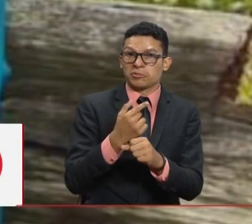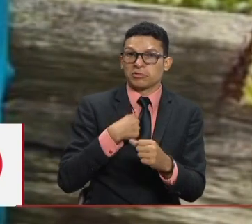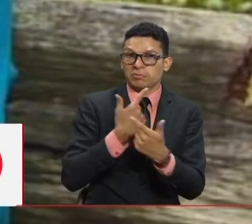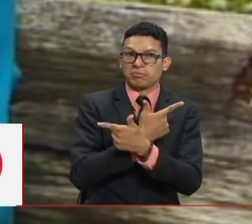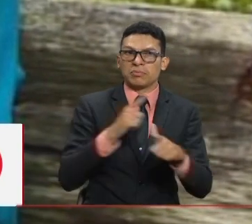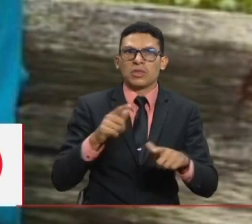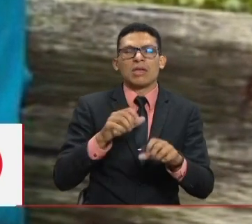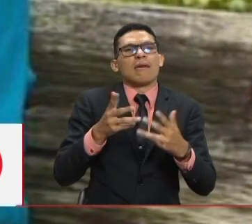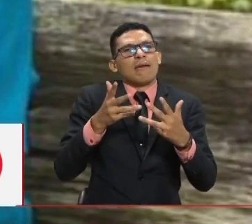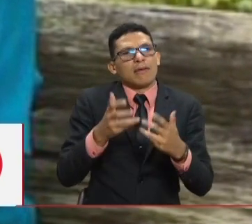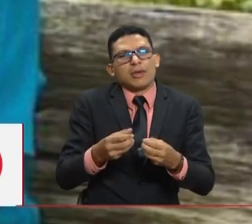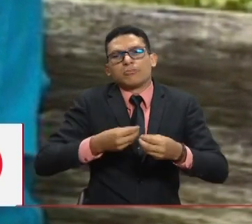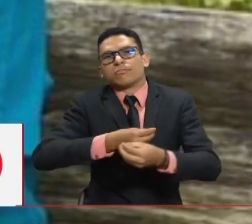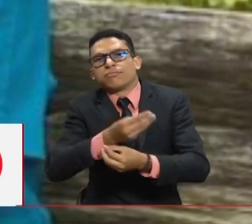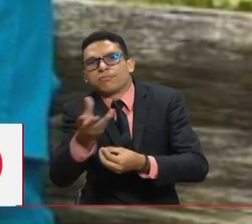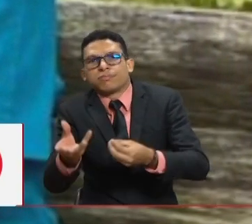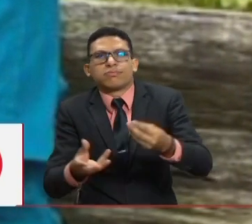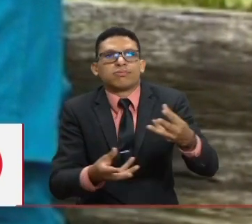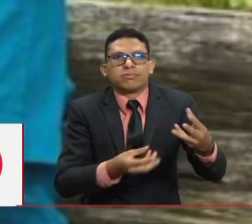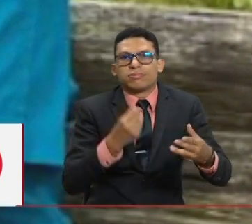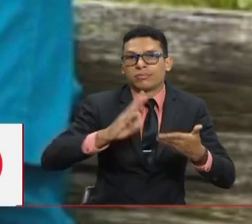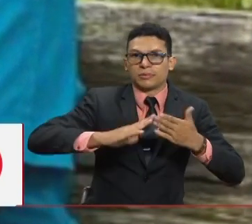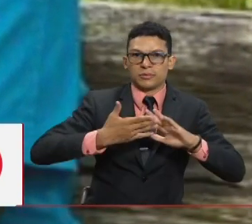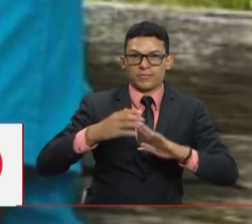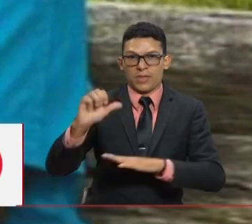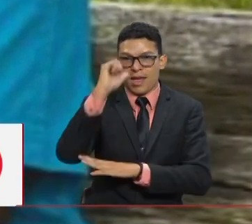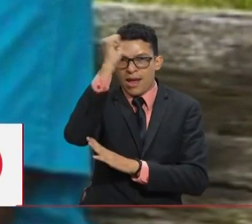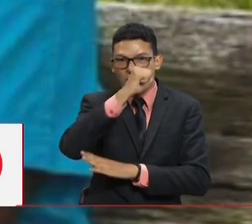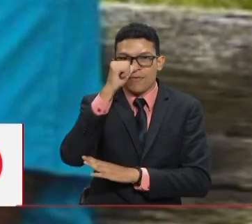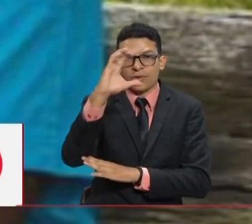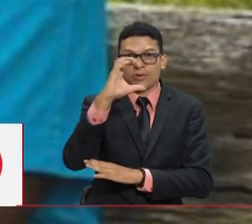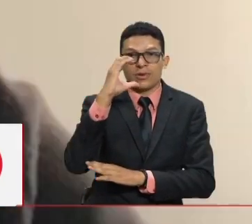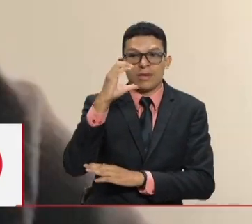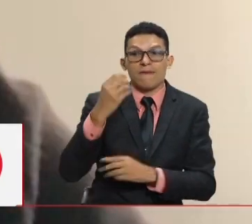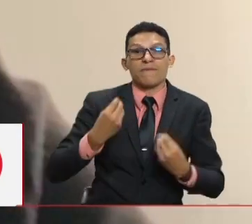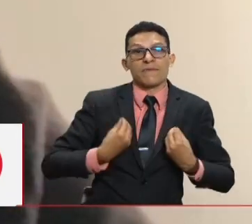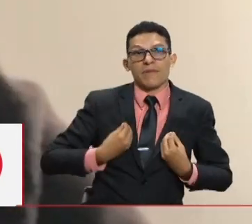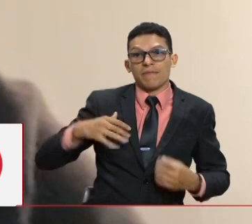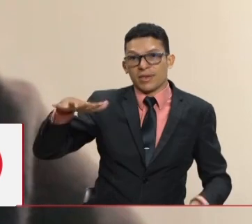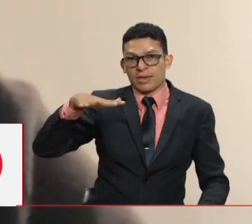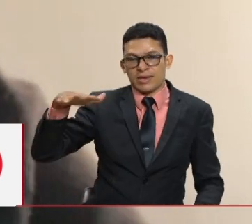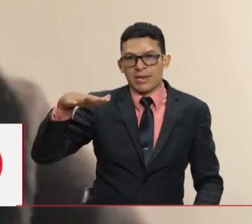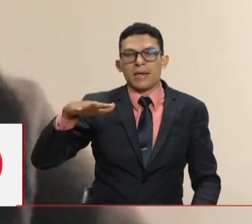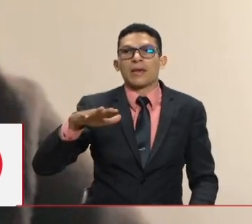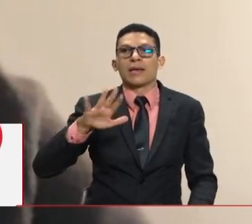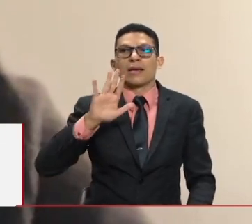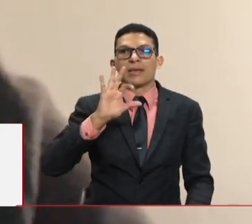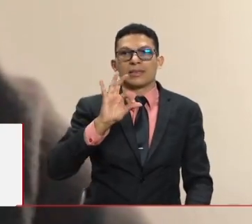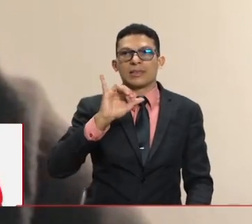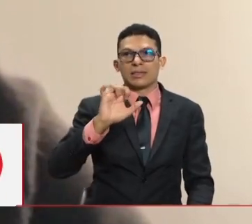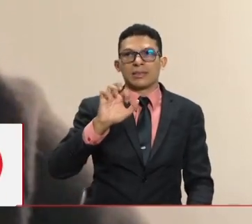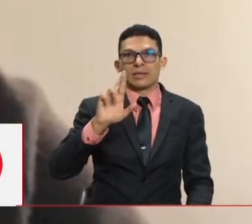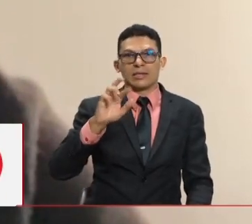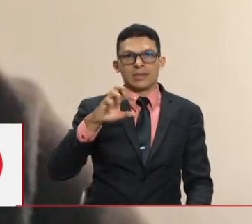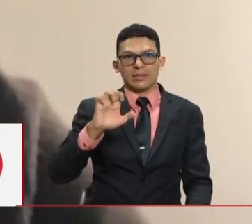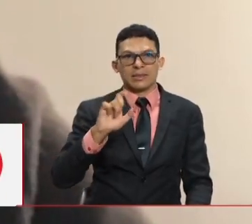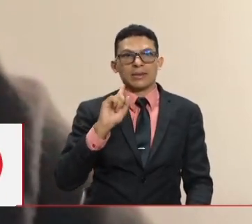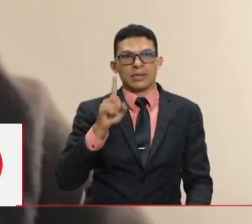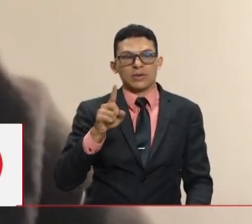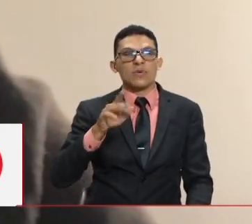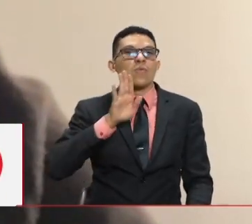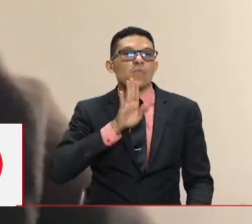de retribuirle a la comunidad afrocolombiana que vive en La Sierpe, en Bahía Málaga, a 3 horas en lancha